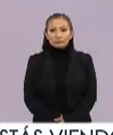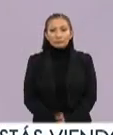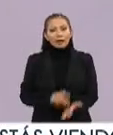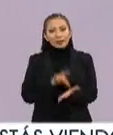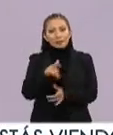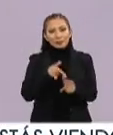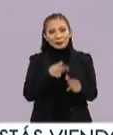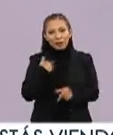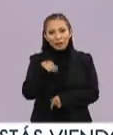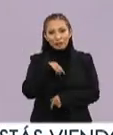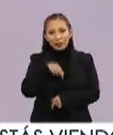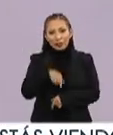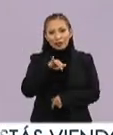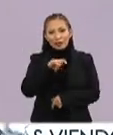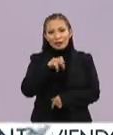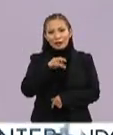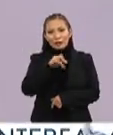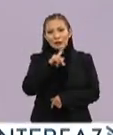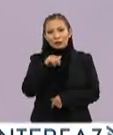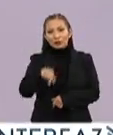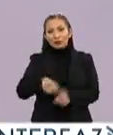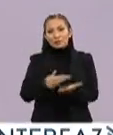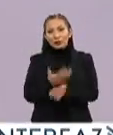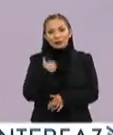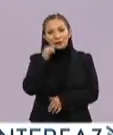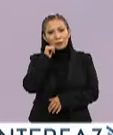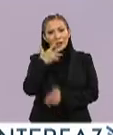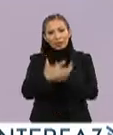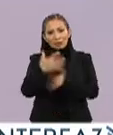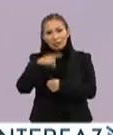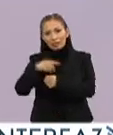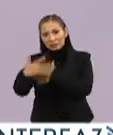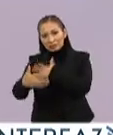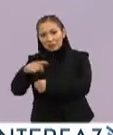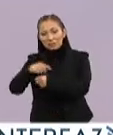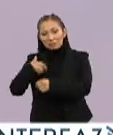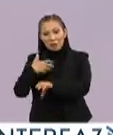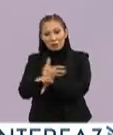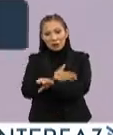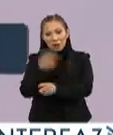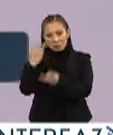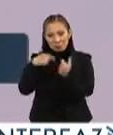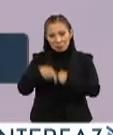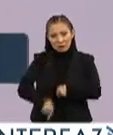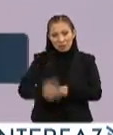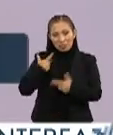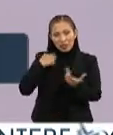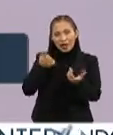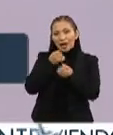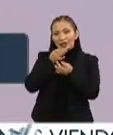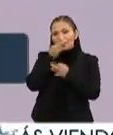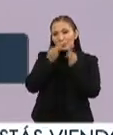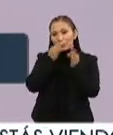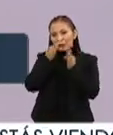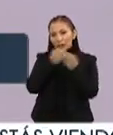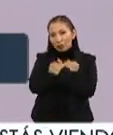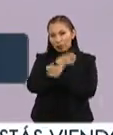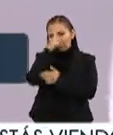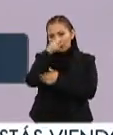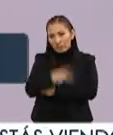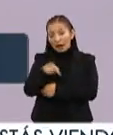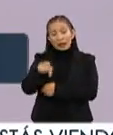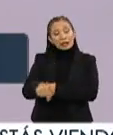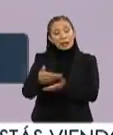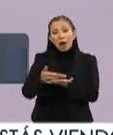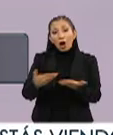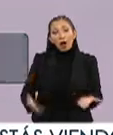Gracias por continuar con nosotros en Interfaz, y esta mañana, como cada 15 días, nos acompaña pues de la Agencia Informativa de Educación de México. En